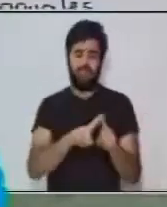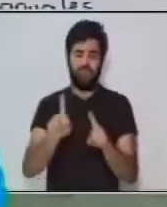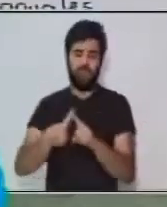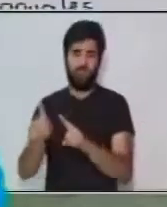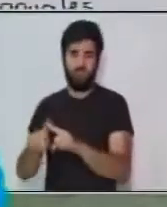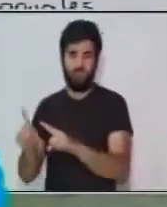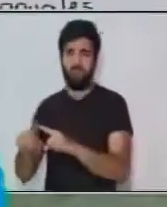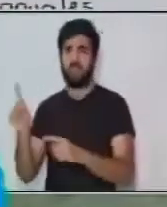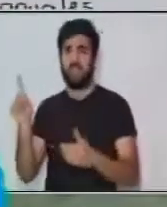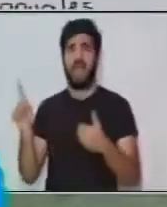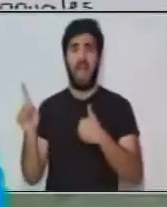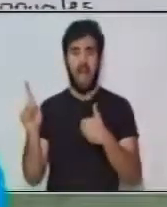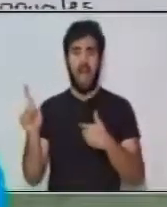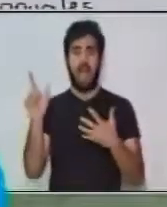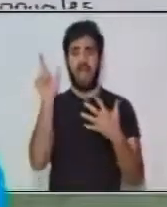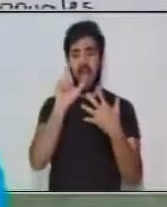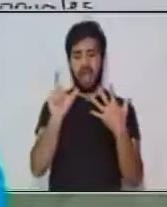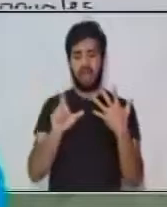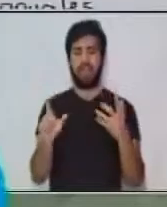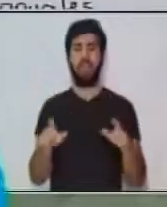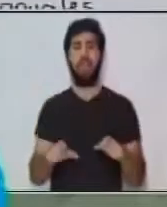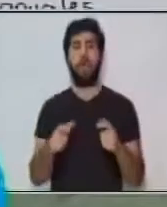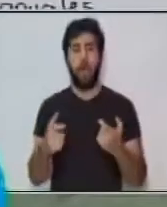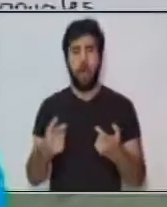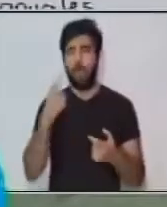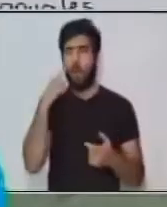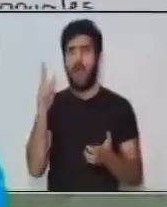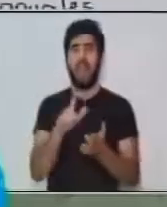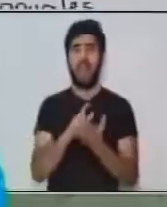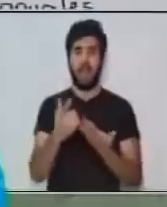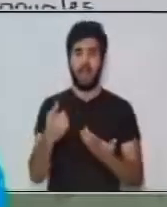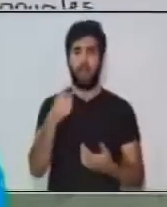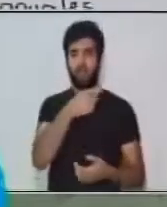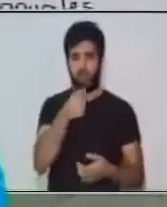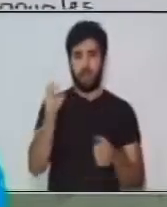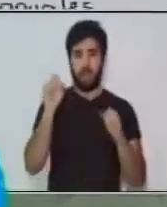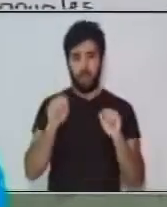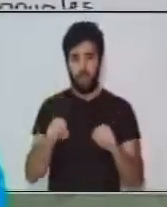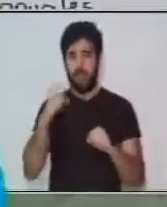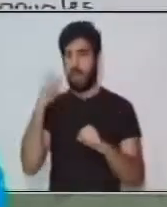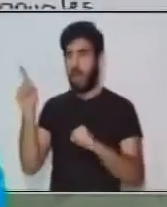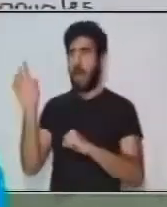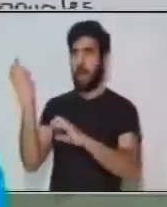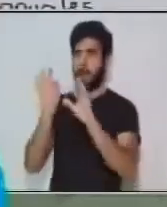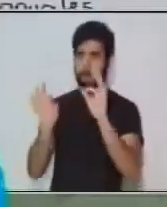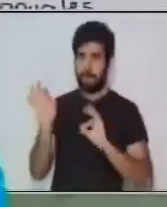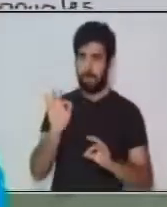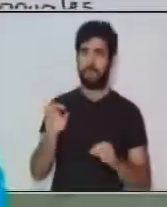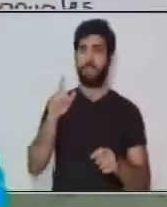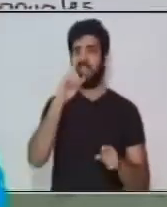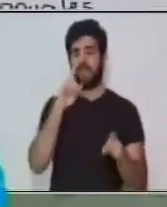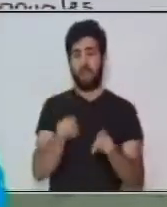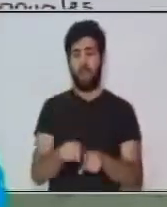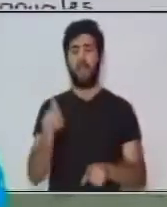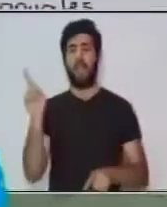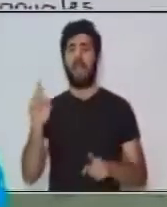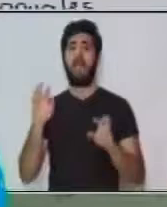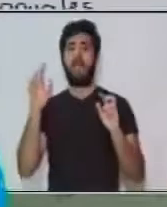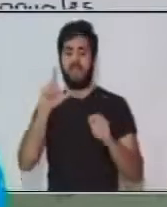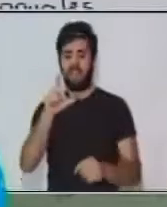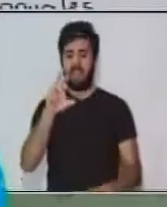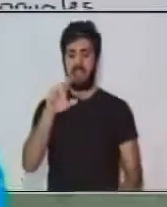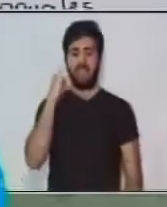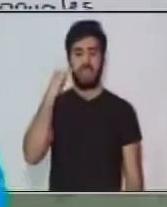sus características y qué tipo de libros nosotros vamos a poder también consultar. Algún tipo también de críticas, y cuando hablamos